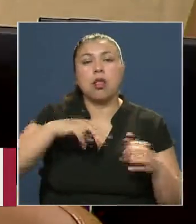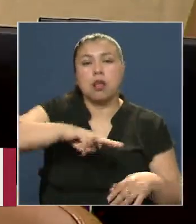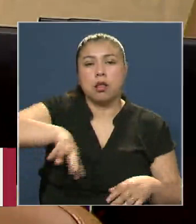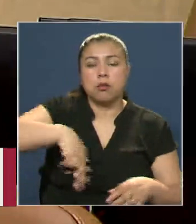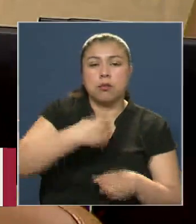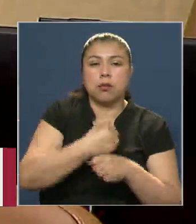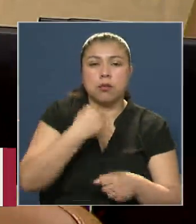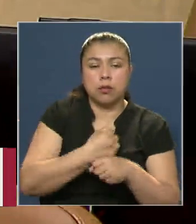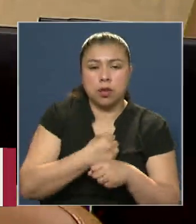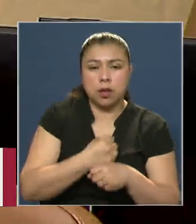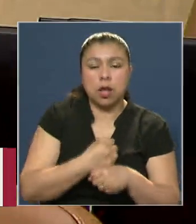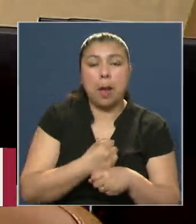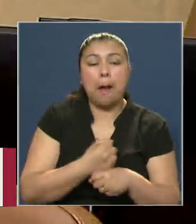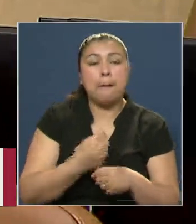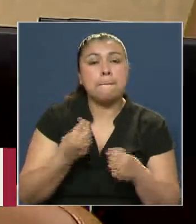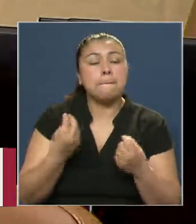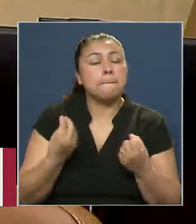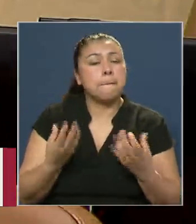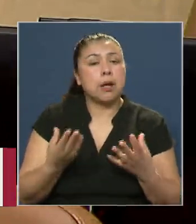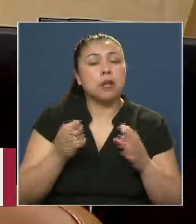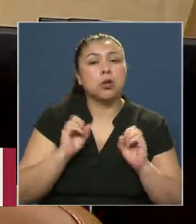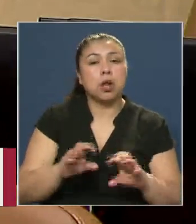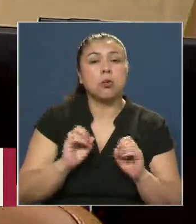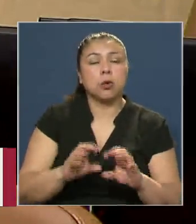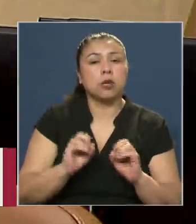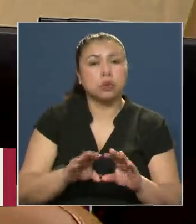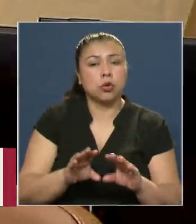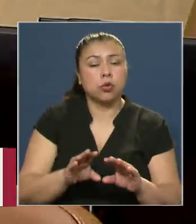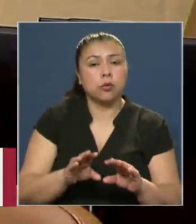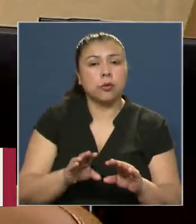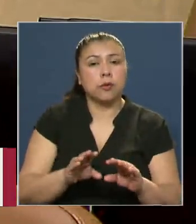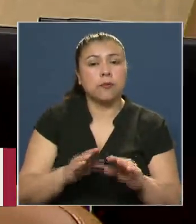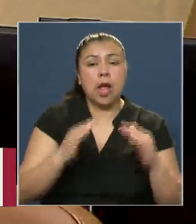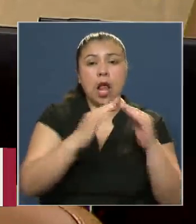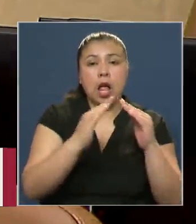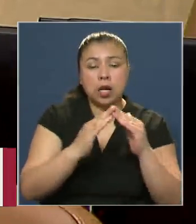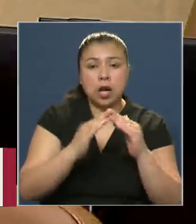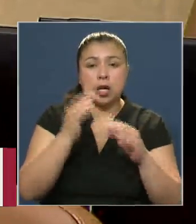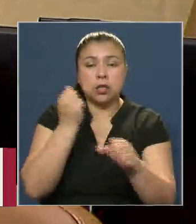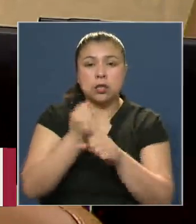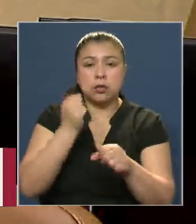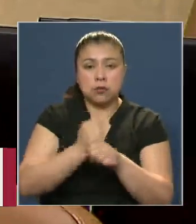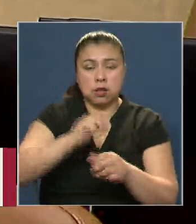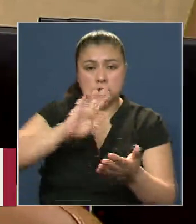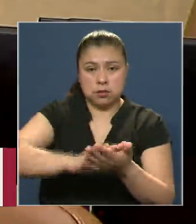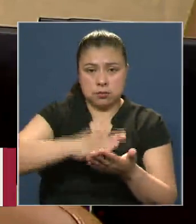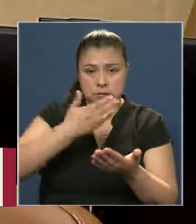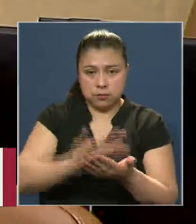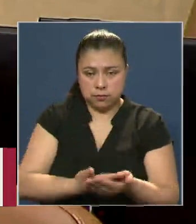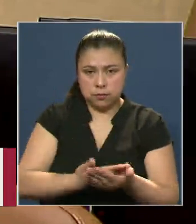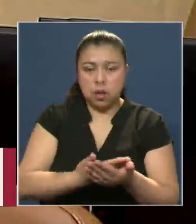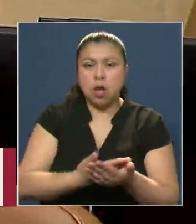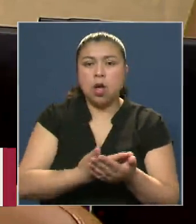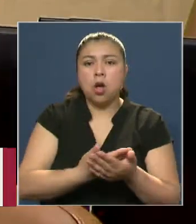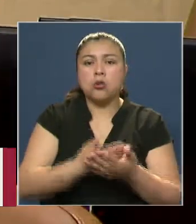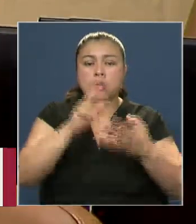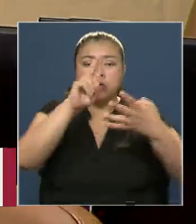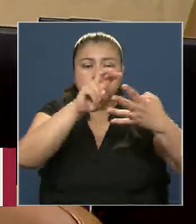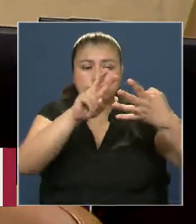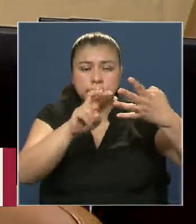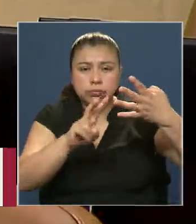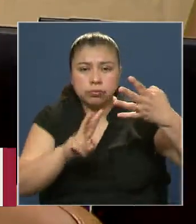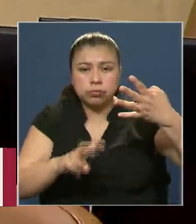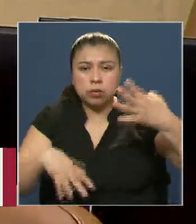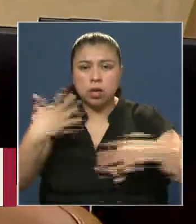eso, la educación, la casa, el trabajo y la salud son temas esenciales